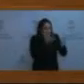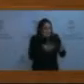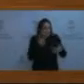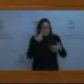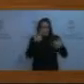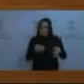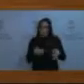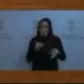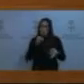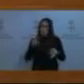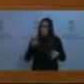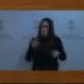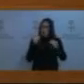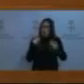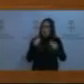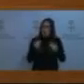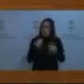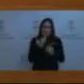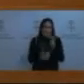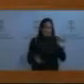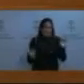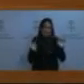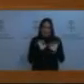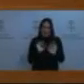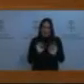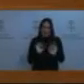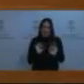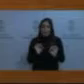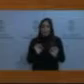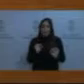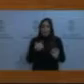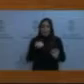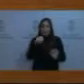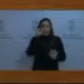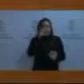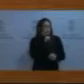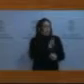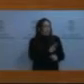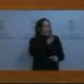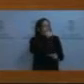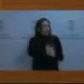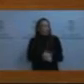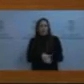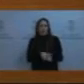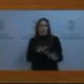tan bueno, que no tiene ni un solo defecto, oiga, yo no sé por qué no gana las elecciones